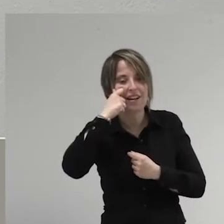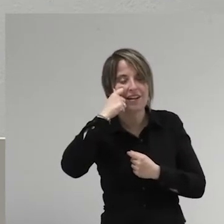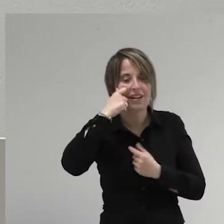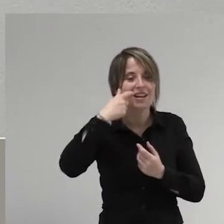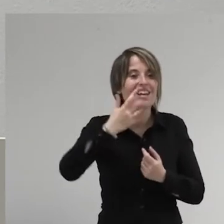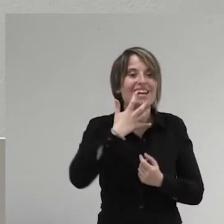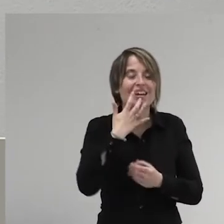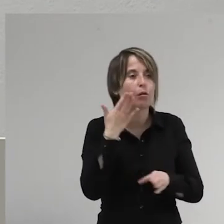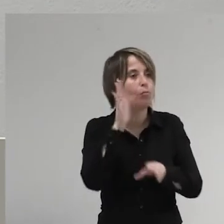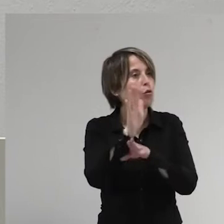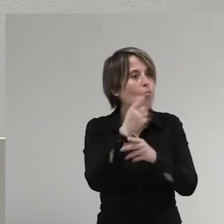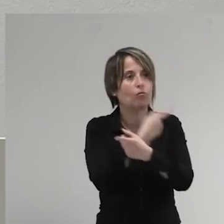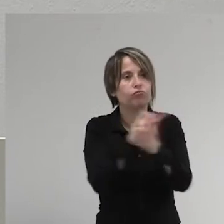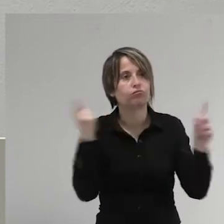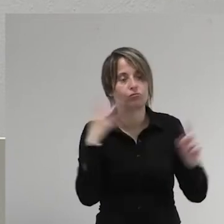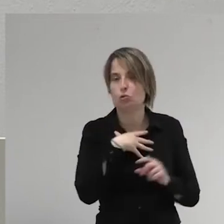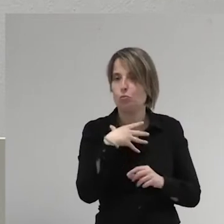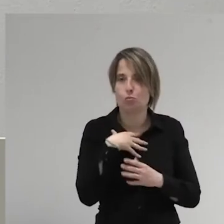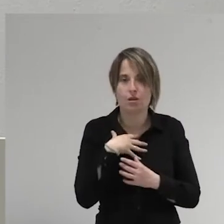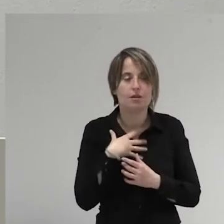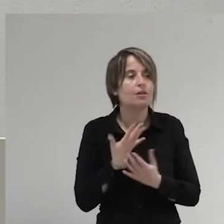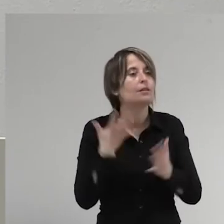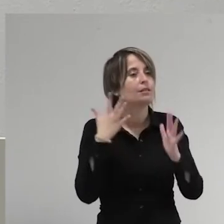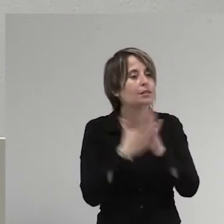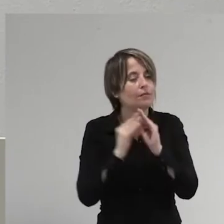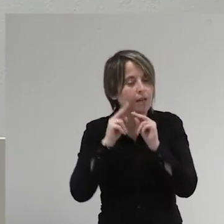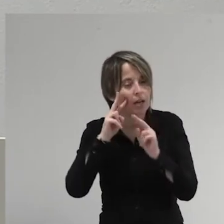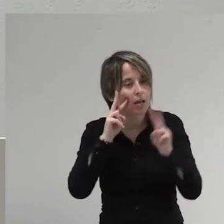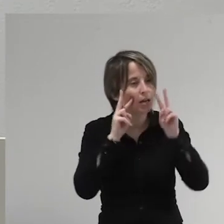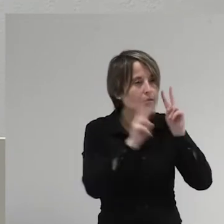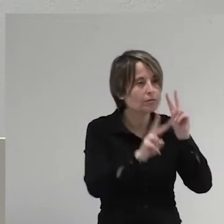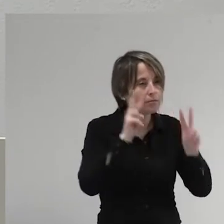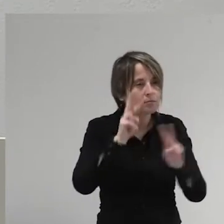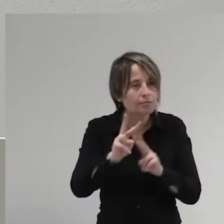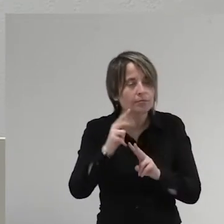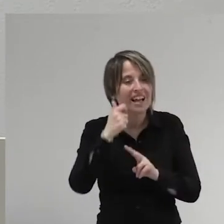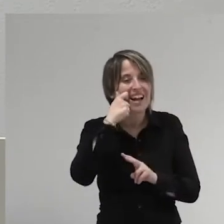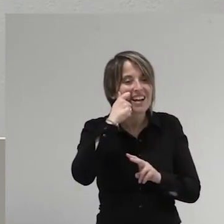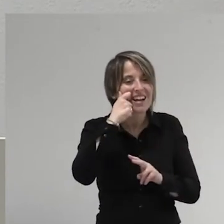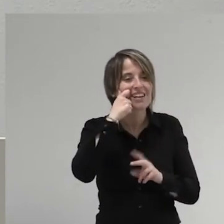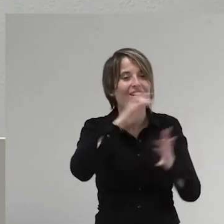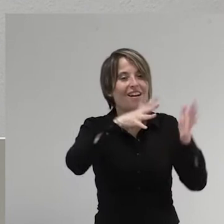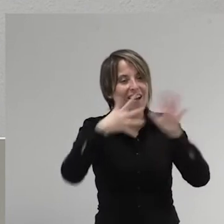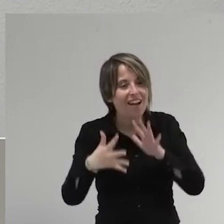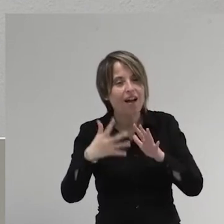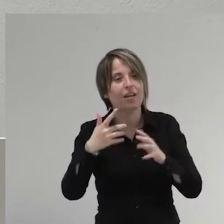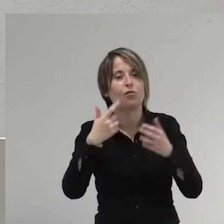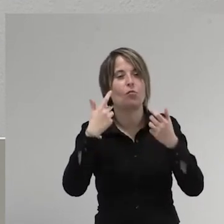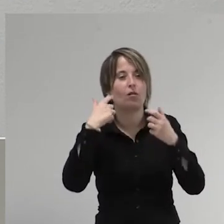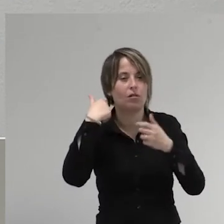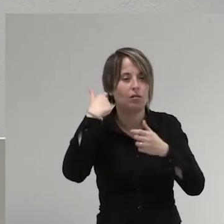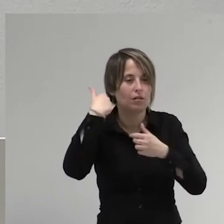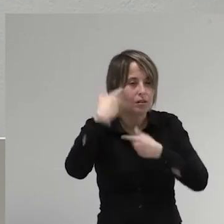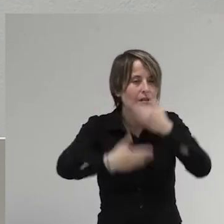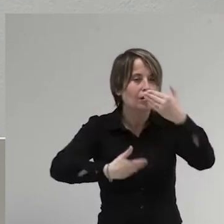como ejemplo y universalizarla, sino que hay que observar cómo raza se codifica y se reproduce en